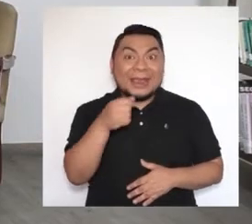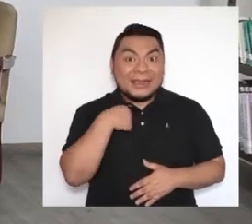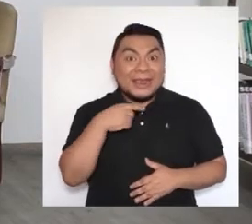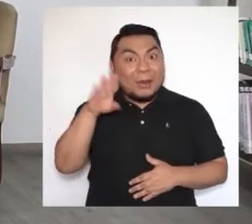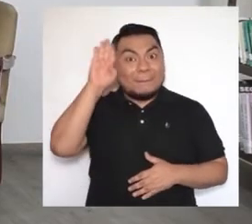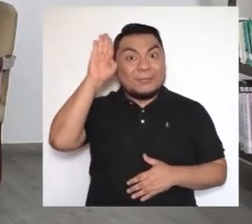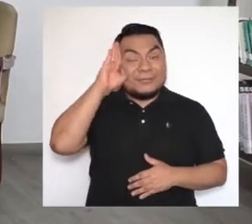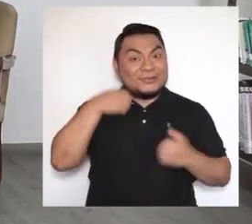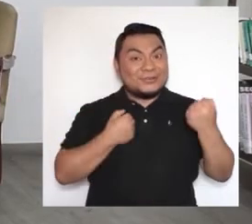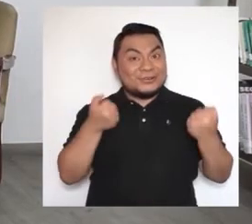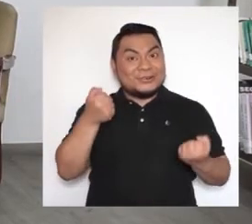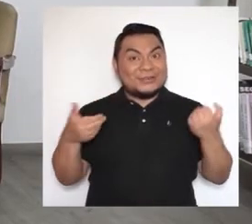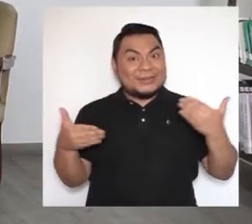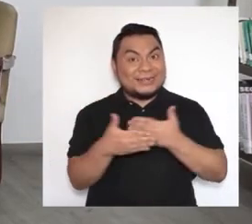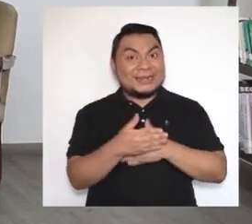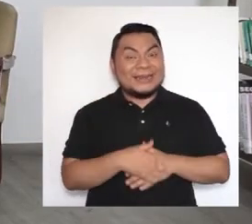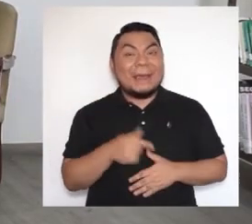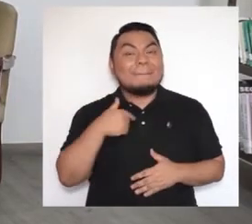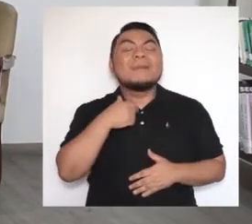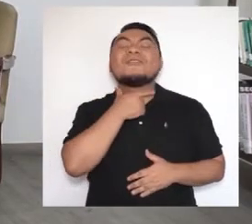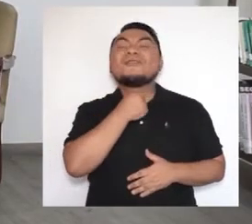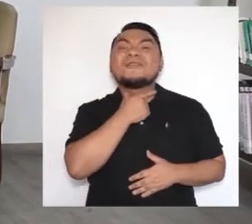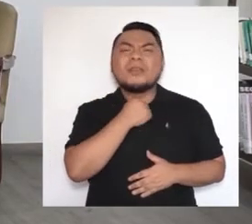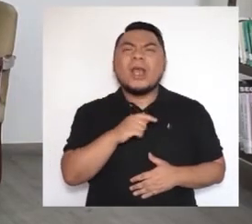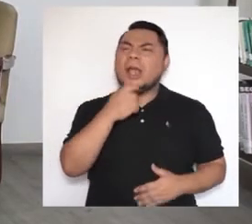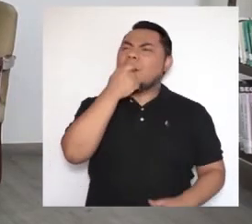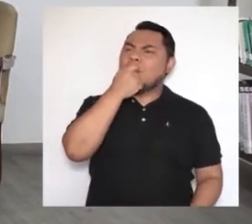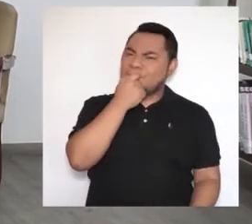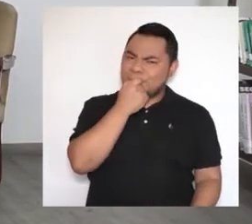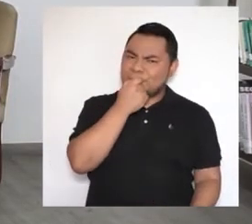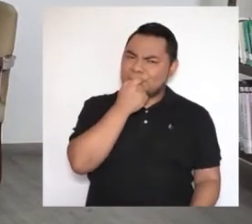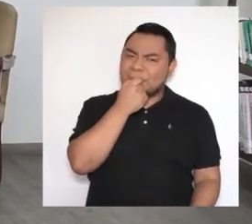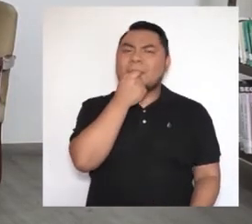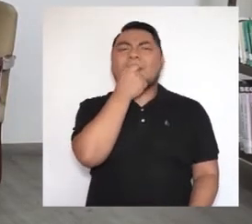¿Qué tal hago de policía? ¡Me encanta!